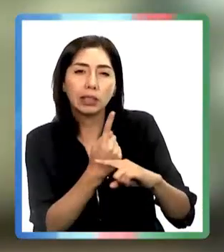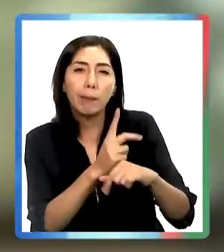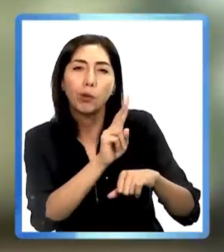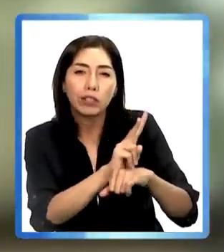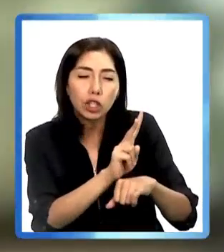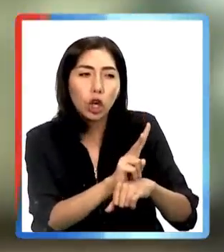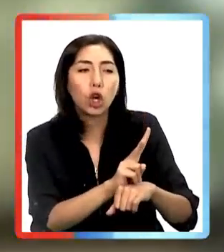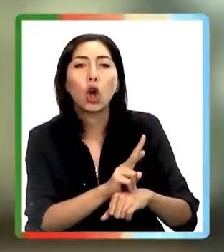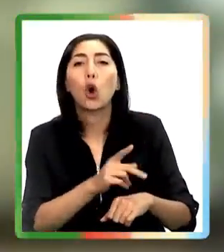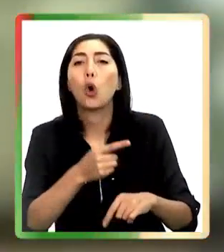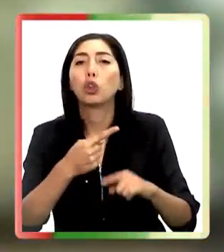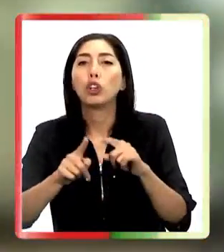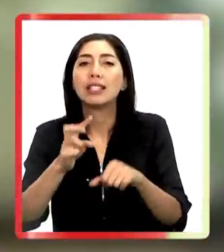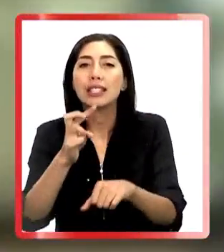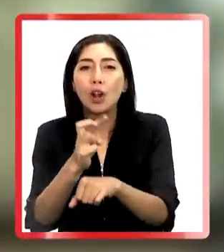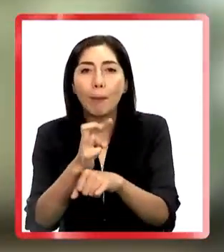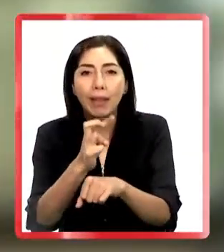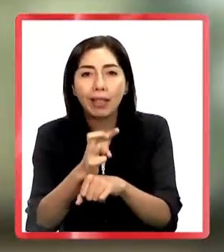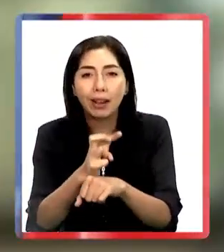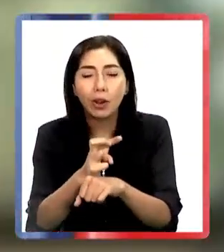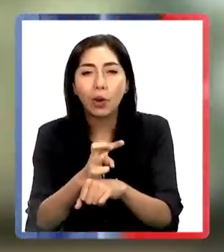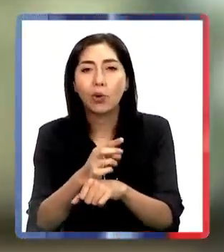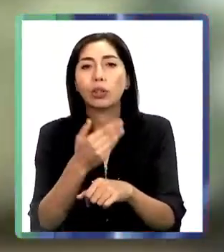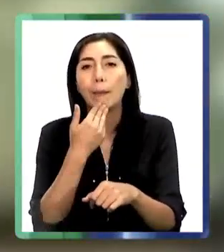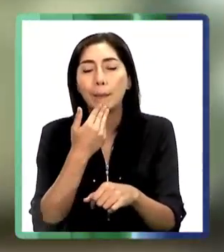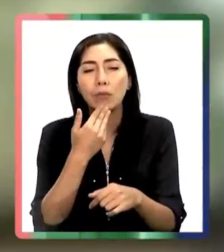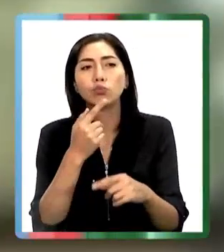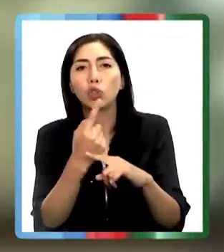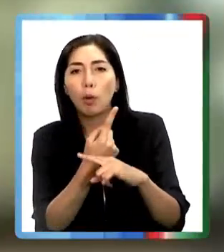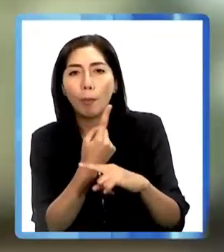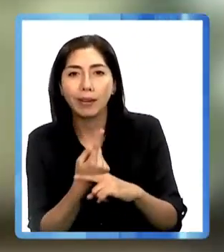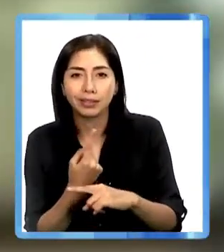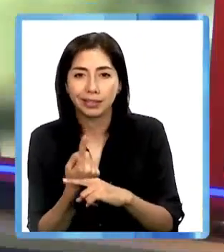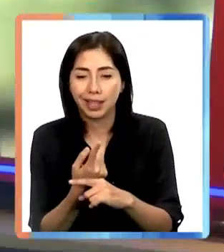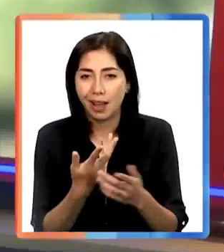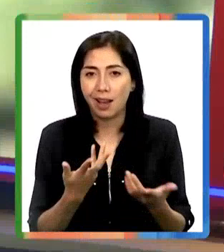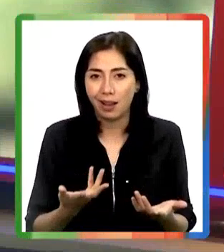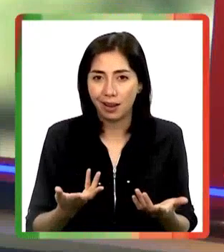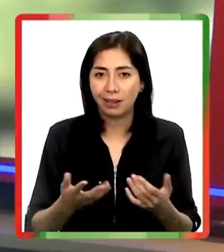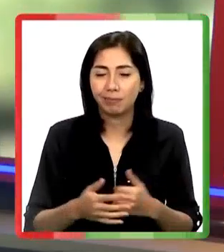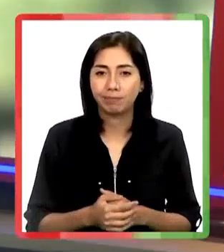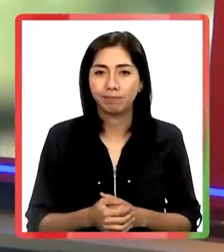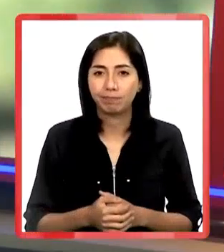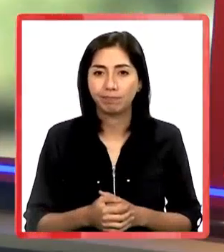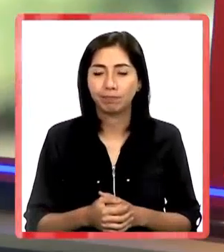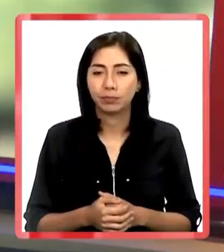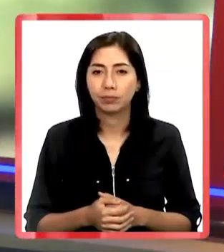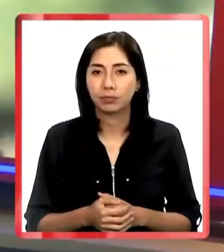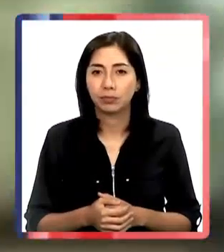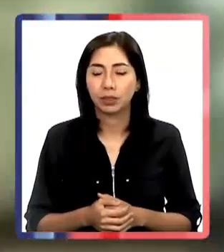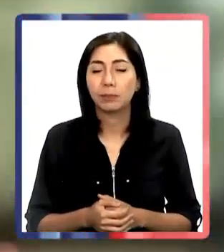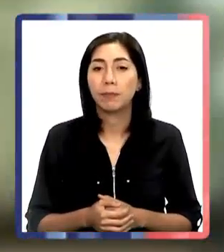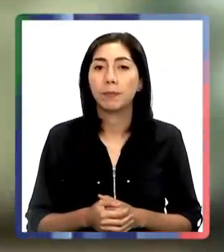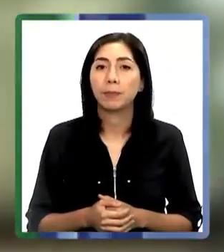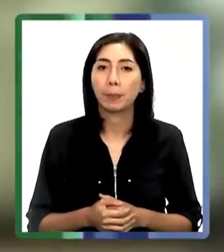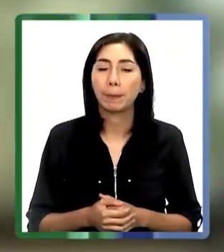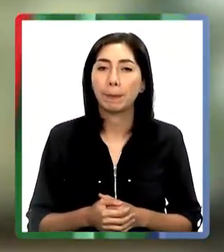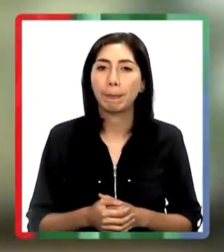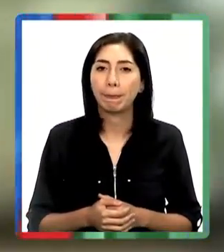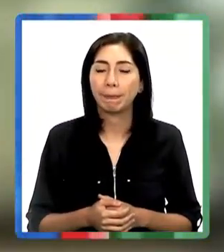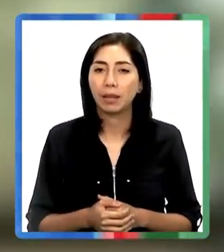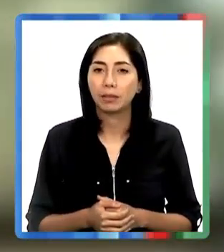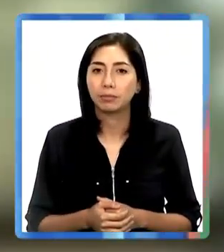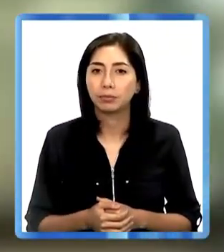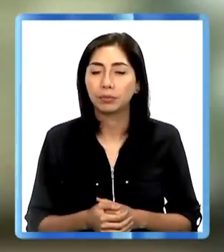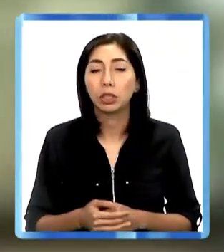con los profesores, si hay psicopedagogos en el colegio, conversar con ellos y se verán alguna otra estrategia. Esto es una cosa que los